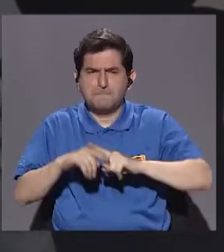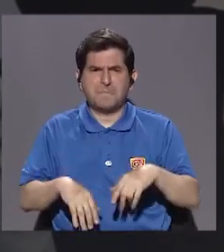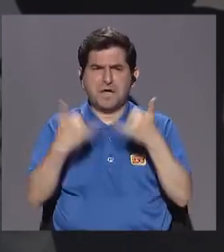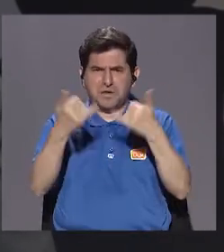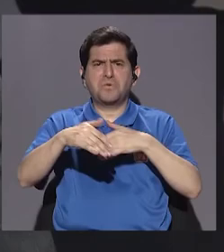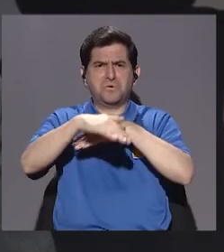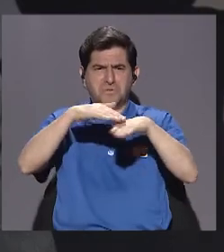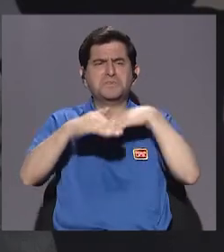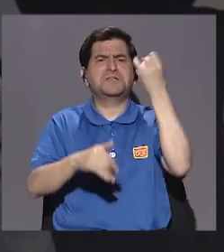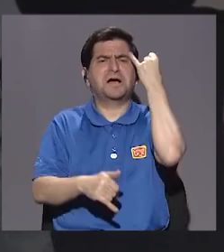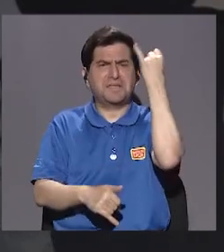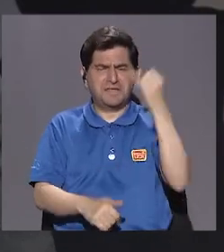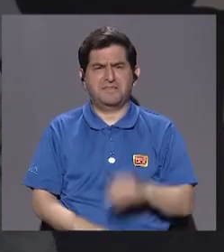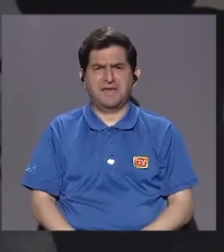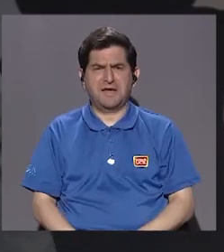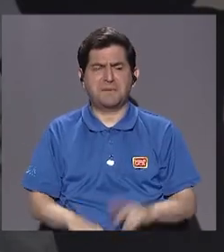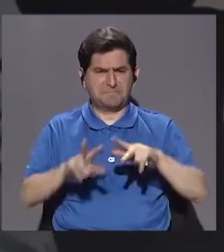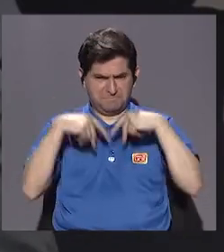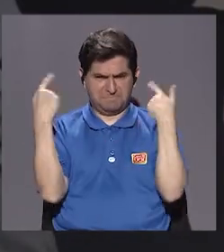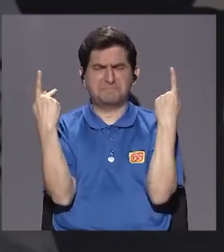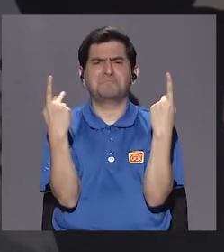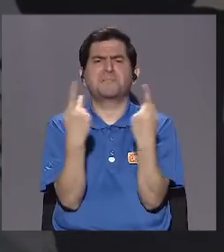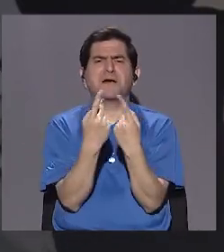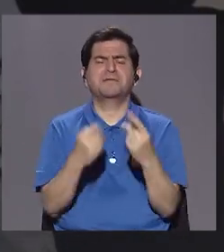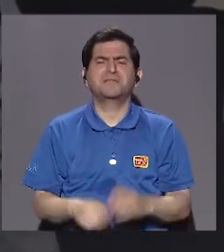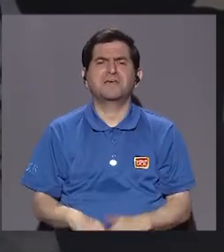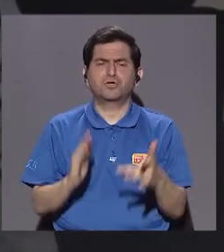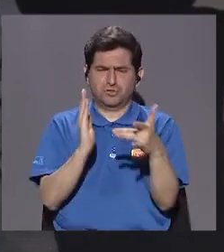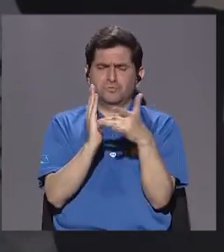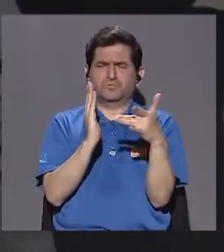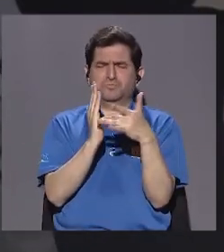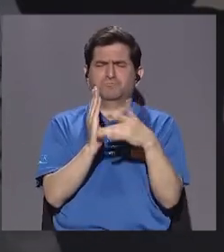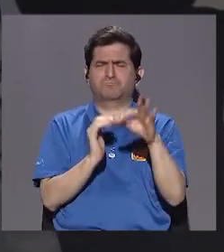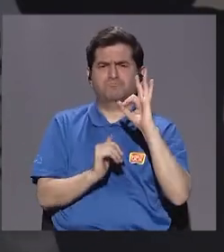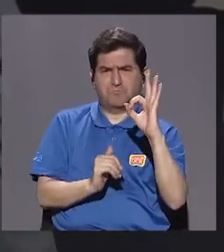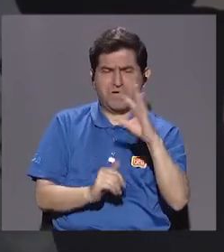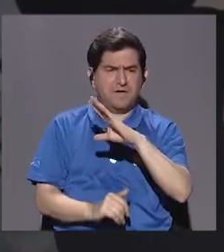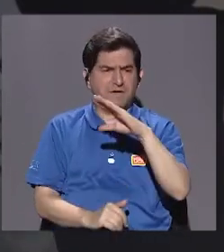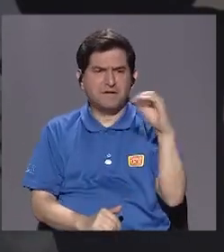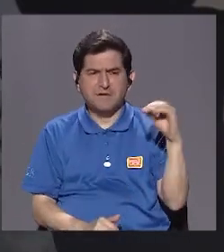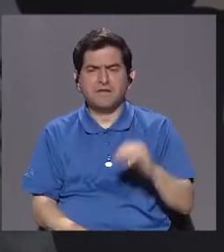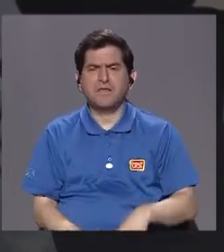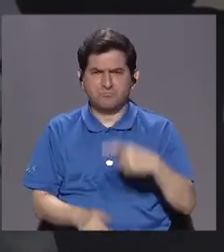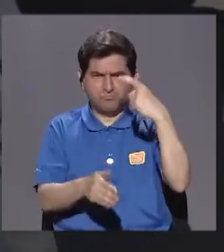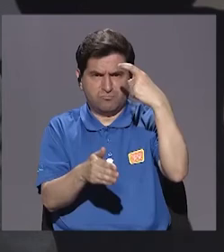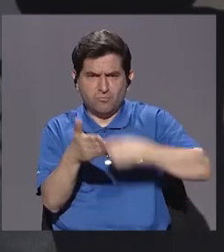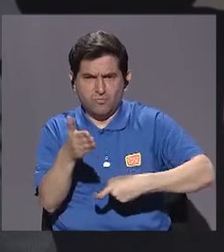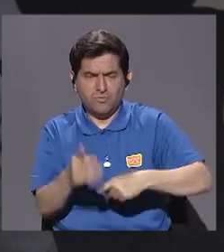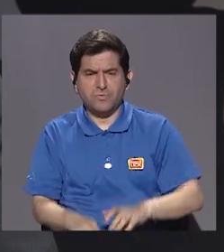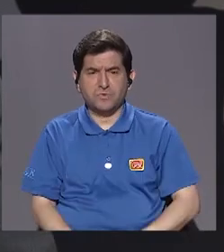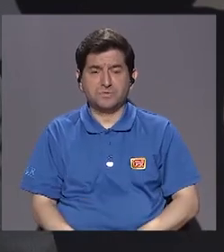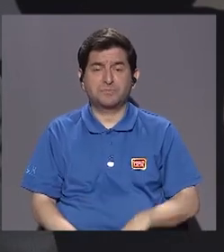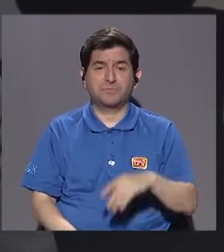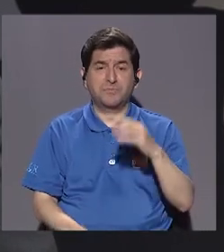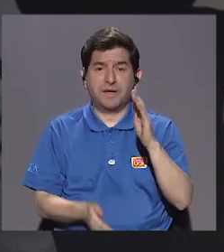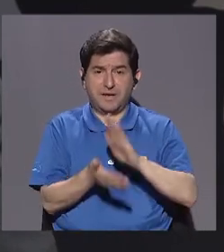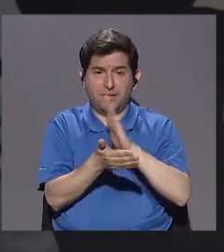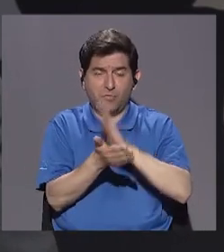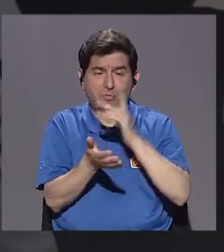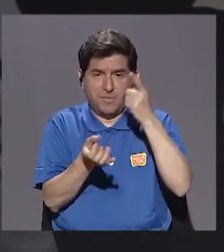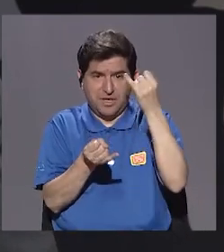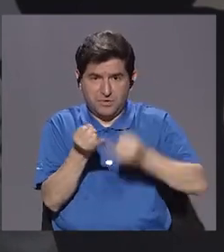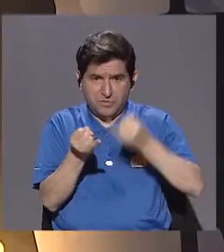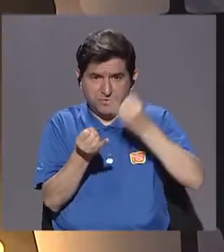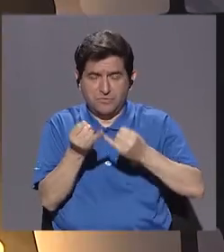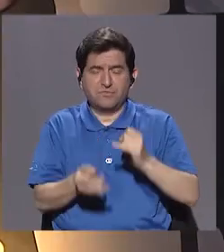fundamental la idea es cada vez los partidos sean más técnicos y más esté rigurosos en cuanto a las liquidaciones que nos indica